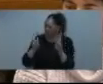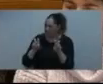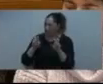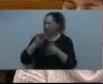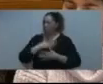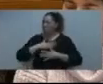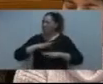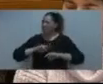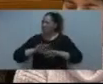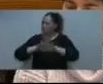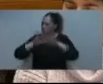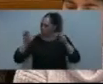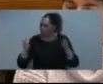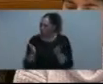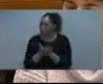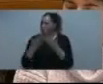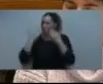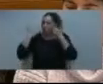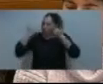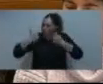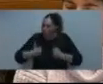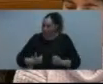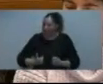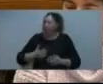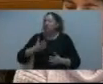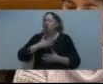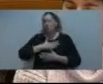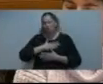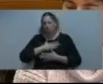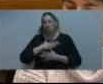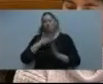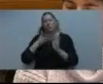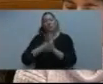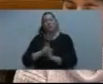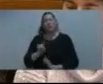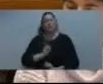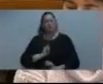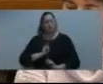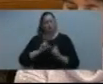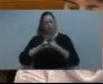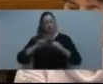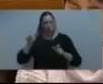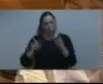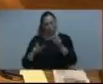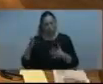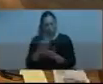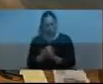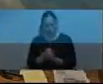patrimonio mundial, patrimonio de la humanidad, pero sobre todo para nosotros, seña de identidad de todos los asturianos.